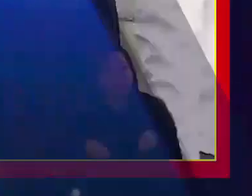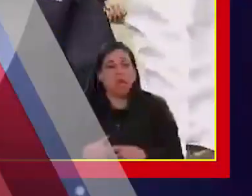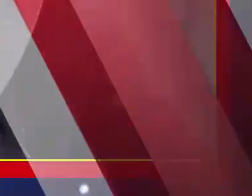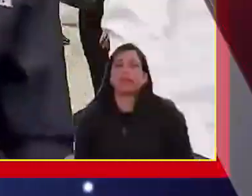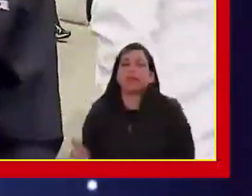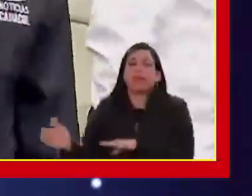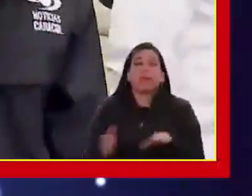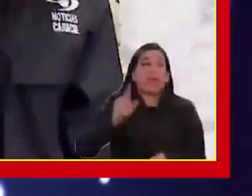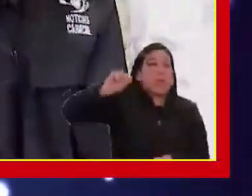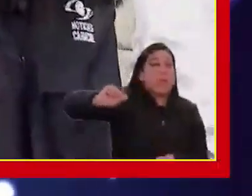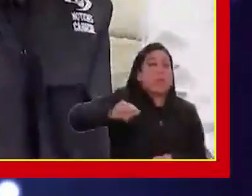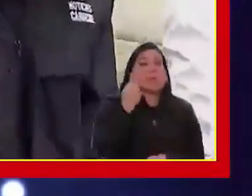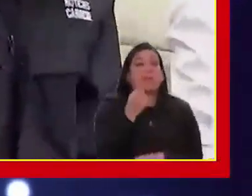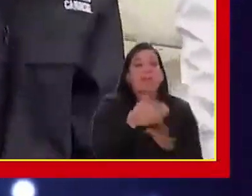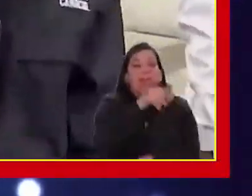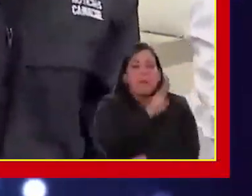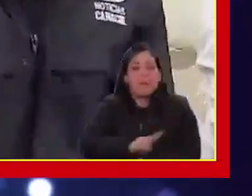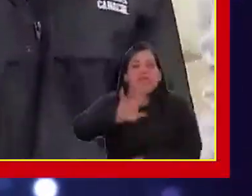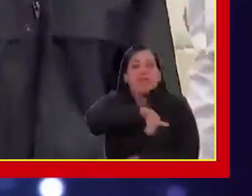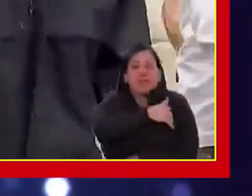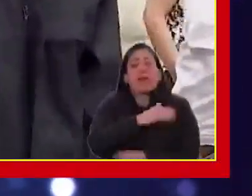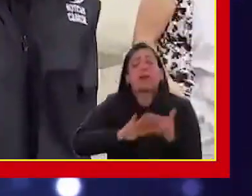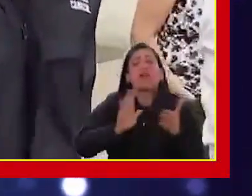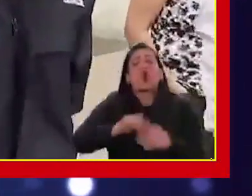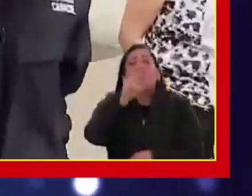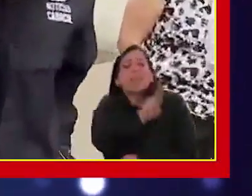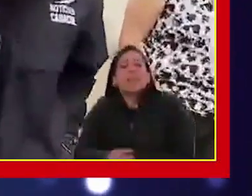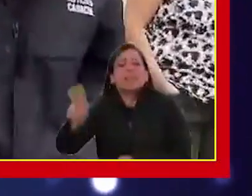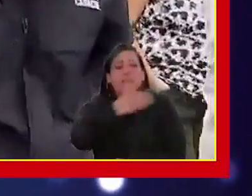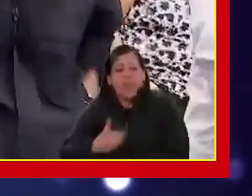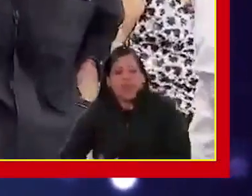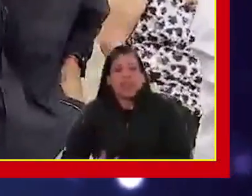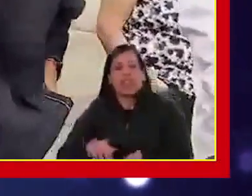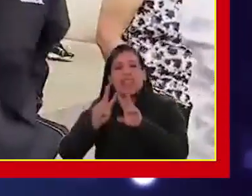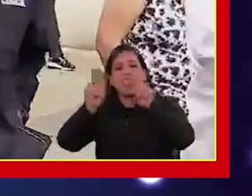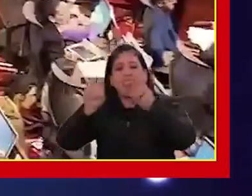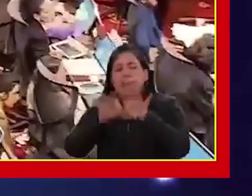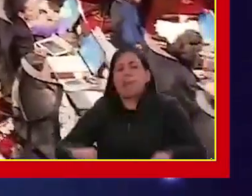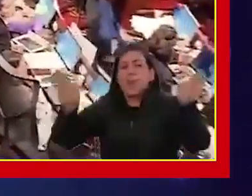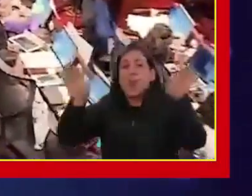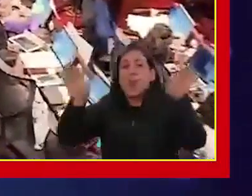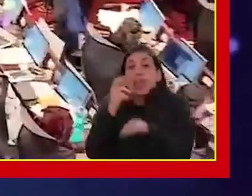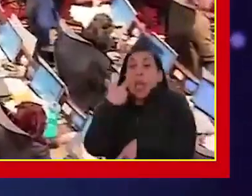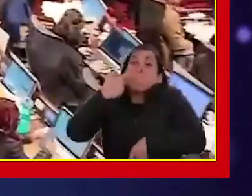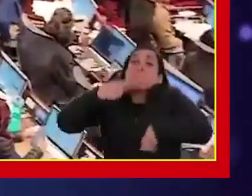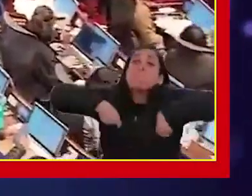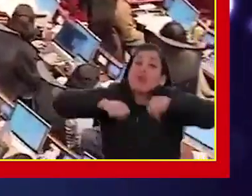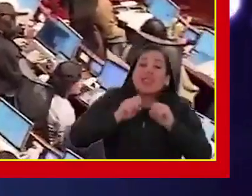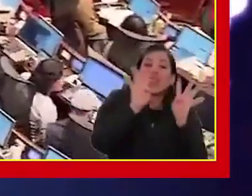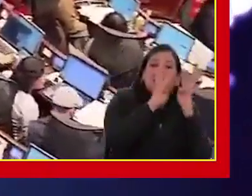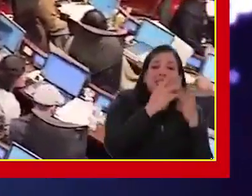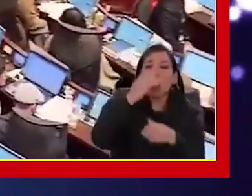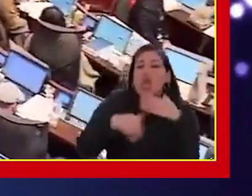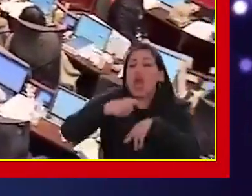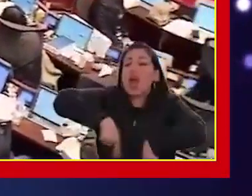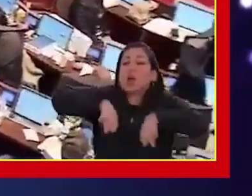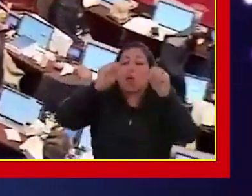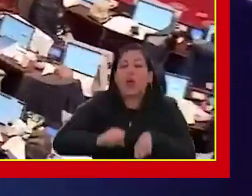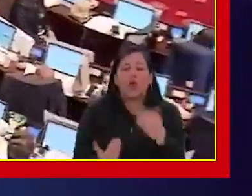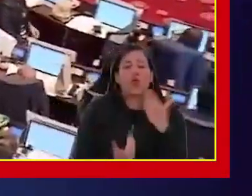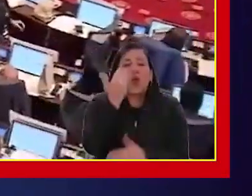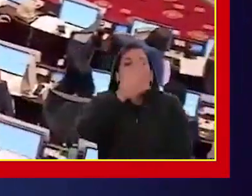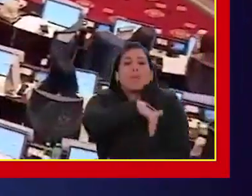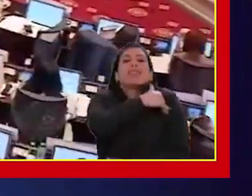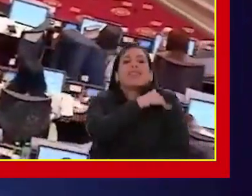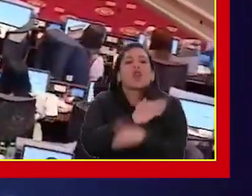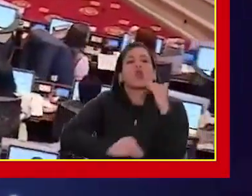Márquez El Congreso de Colombia aprueba la creación del Ministerio de igualdad y equidad la creación del